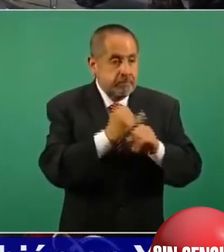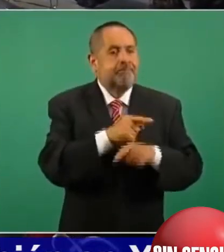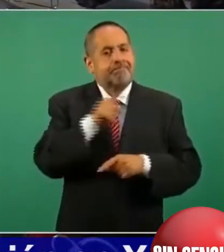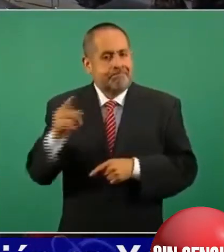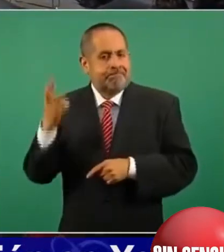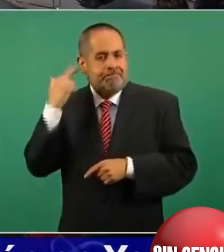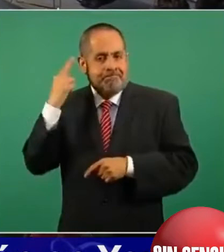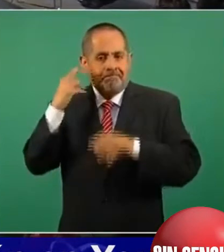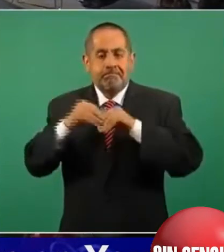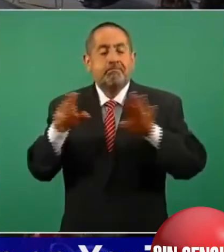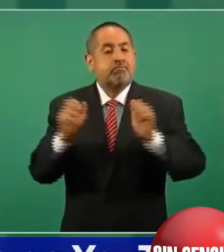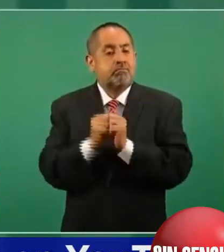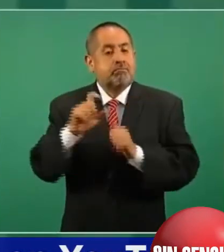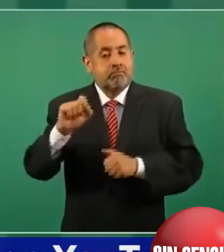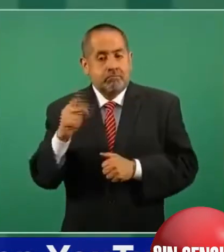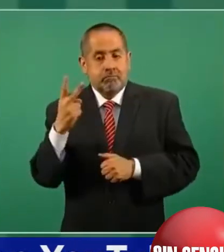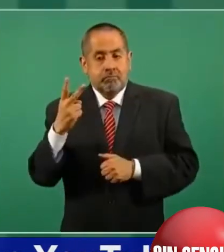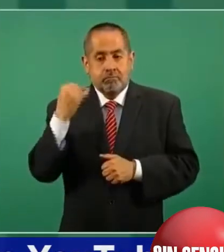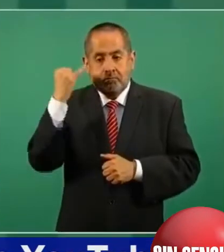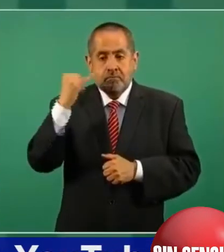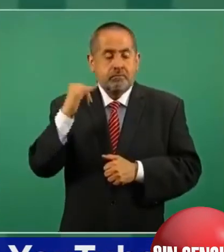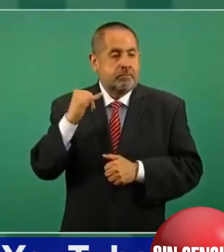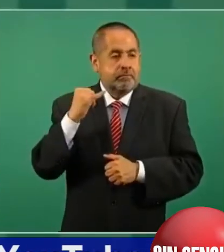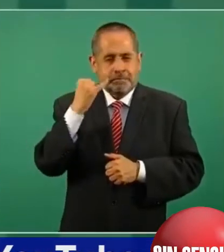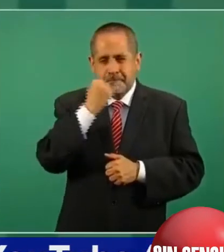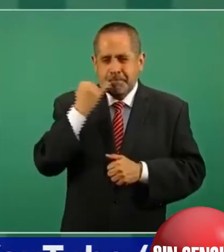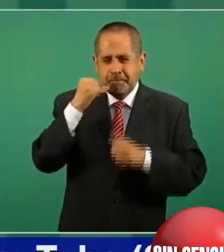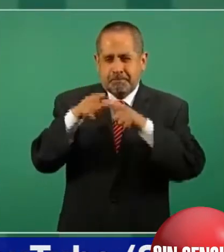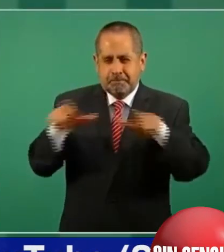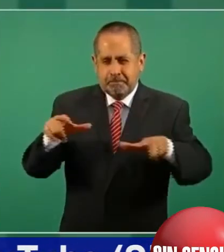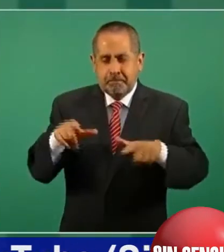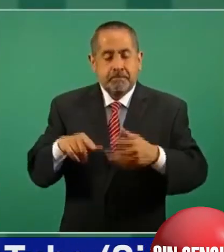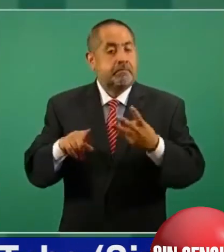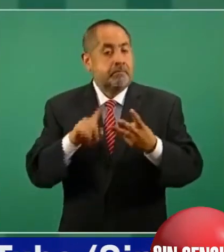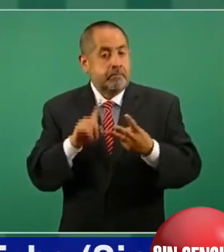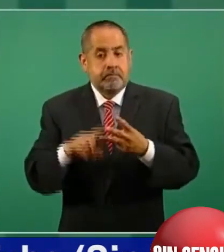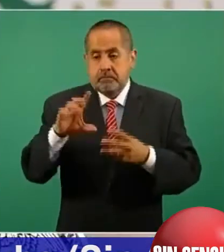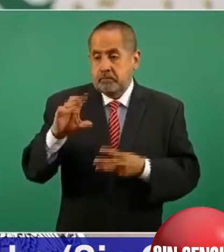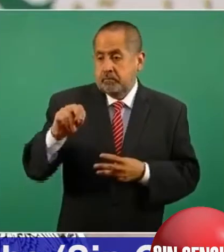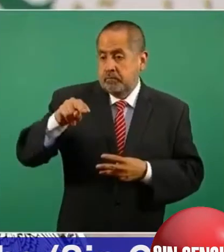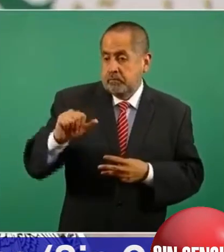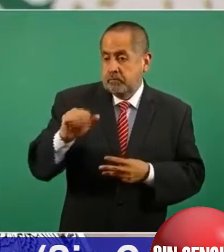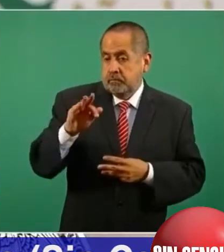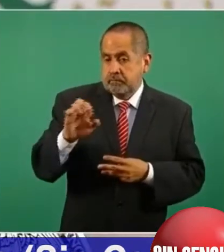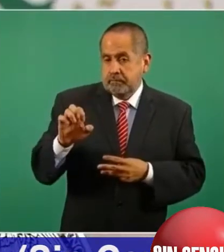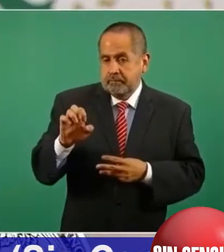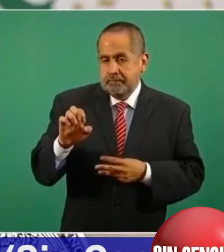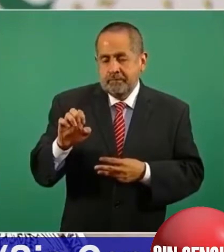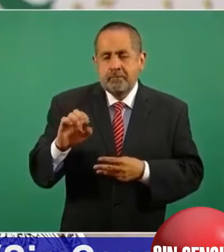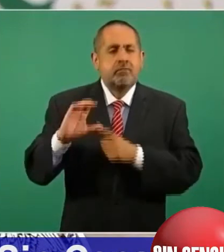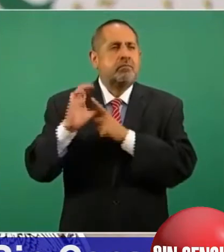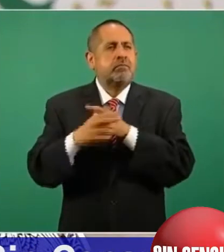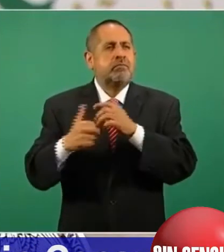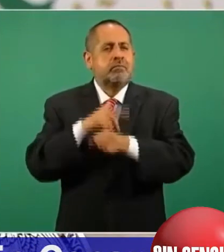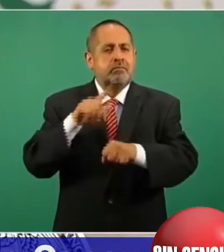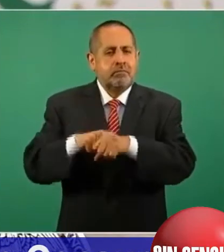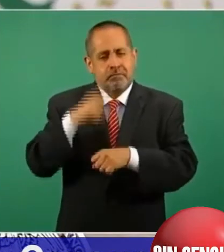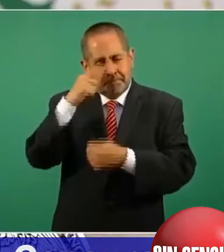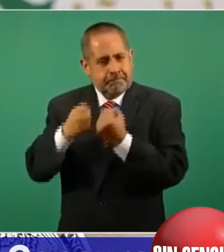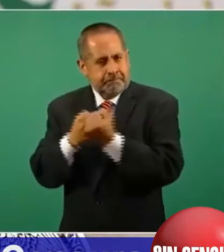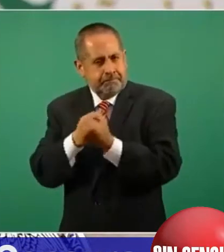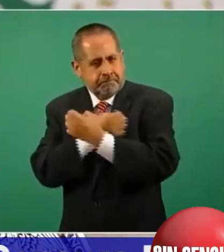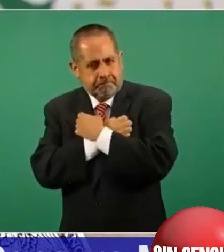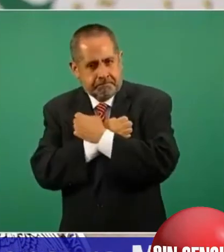diferentes lenguas indígenas. Y en el caso de la CONAFE, que es la Comisión Nacional de Fomento